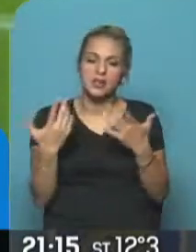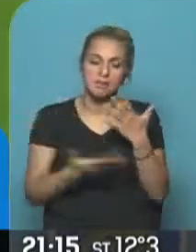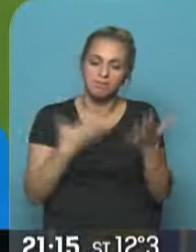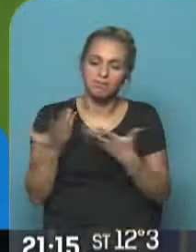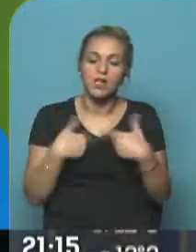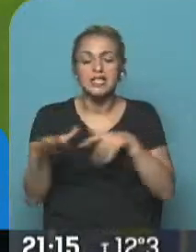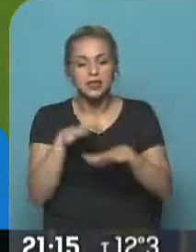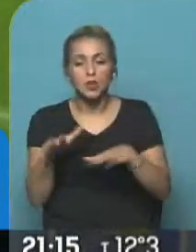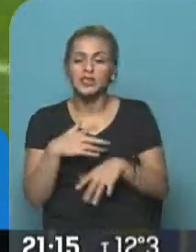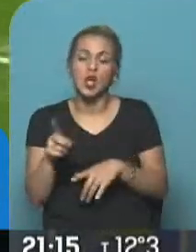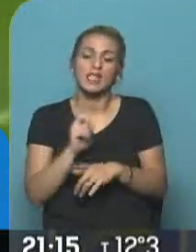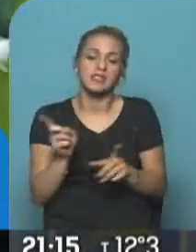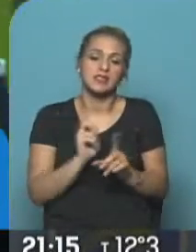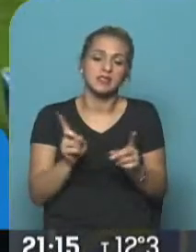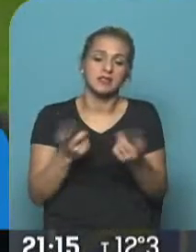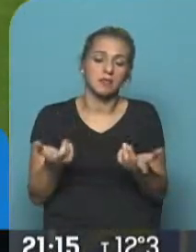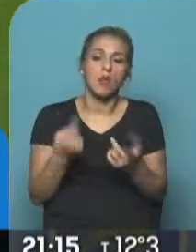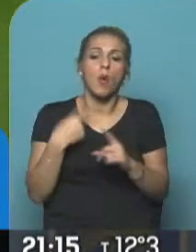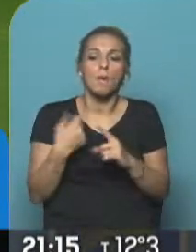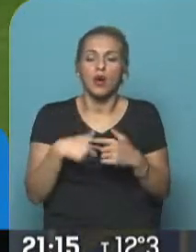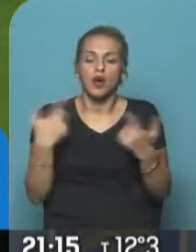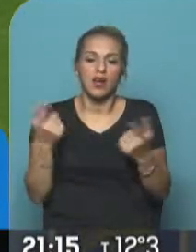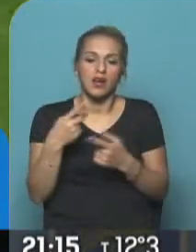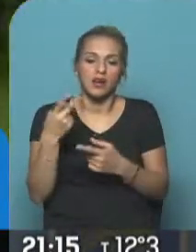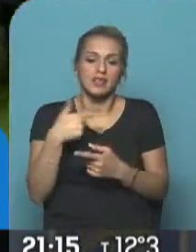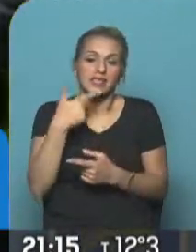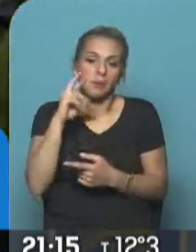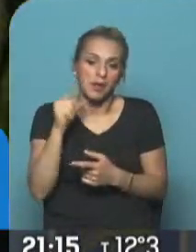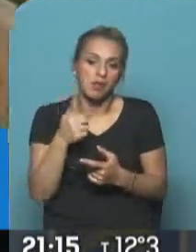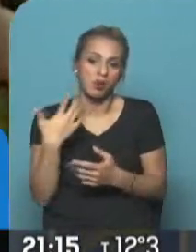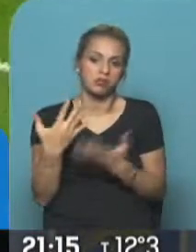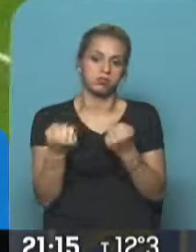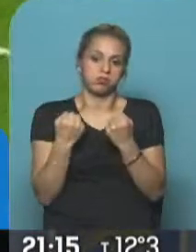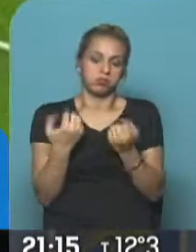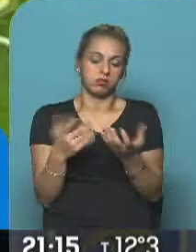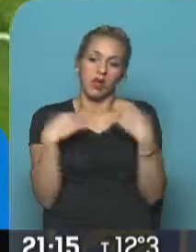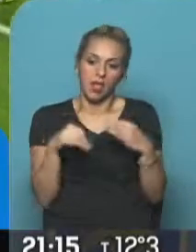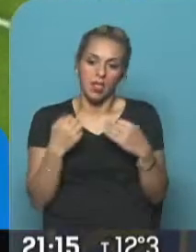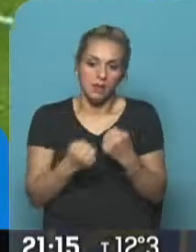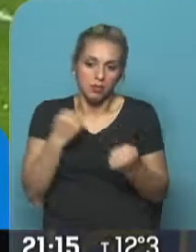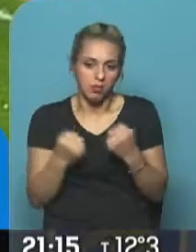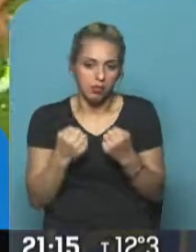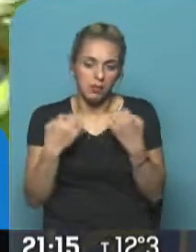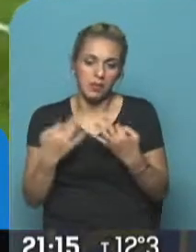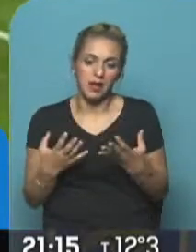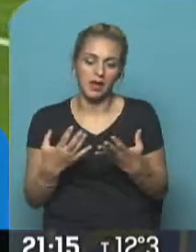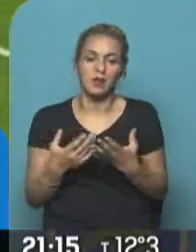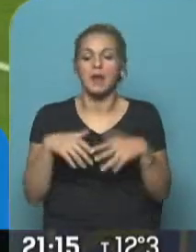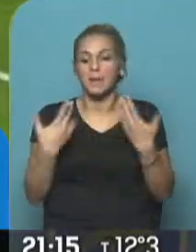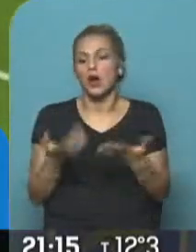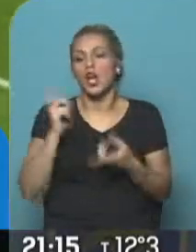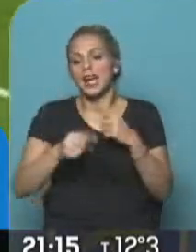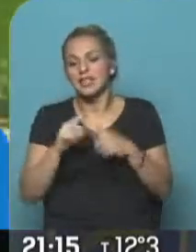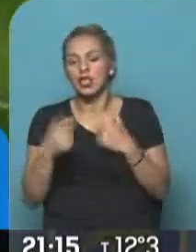situaciones que no deben pasar ante una verdadera potencia como los Springboks, y esto tiene que ver con el comienzo de